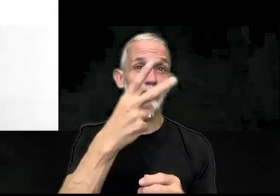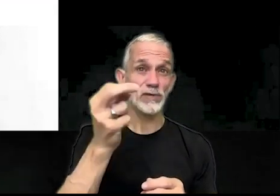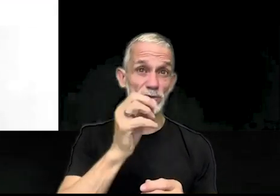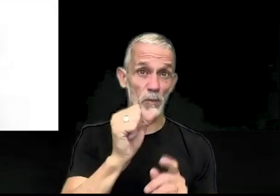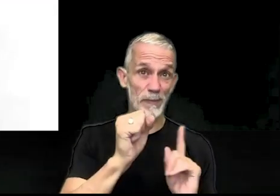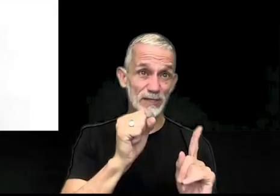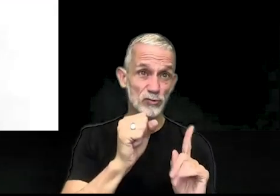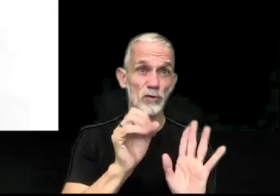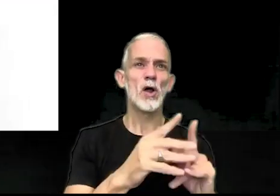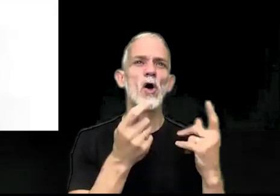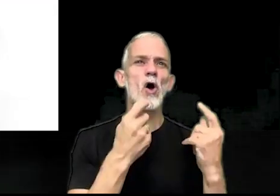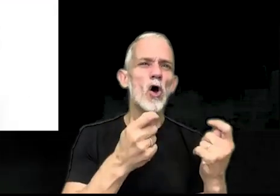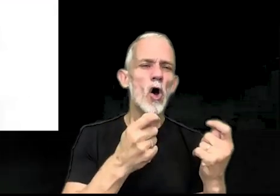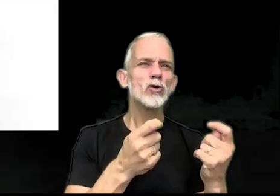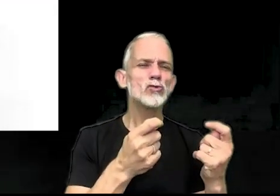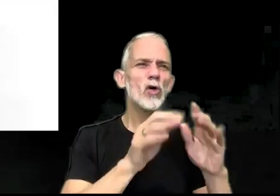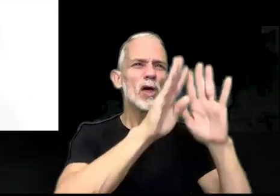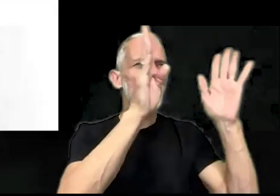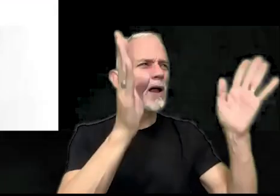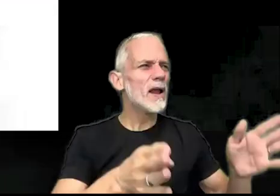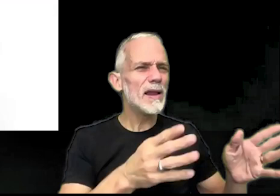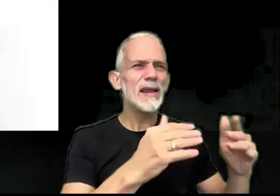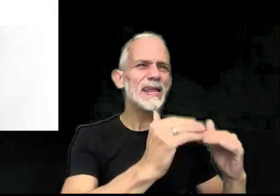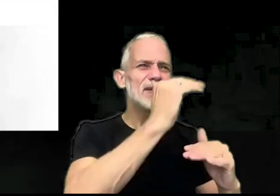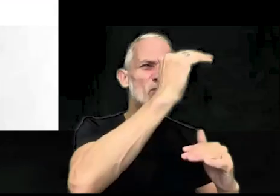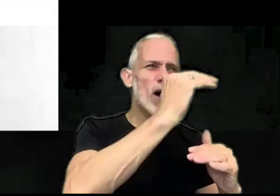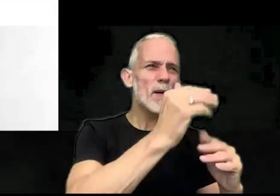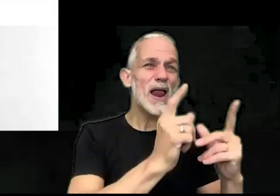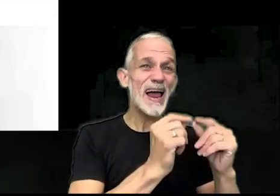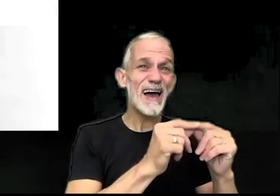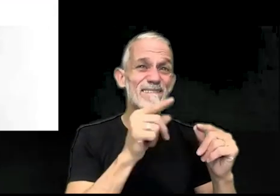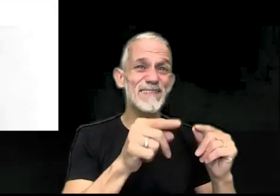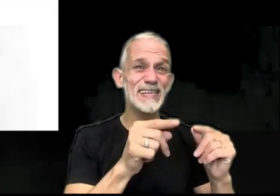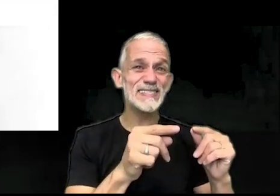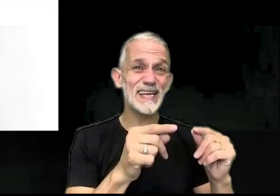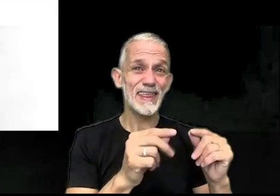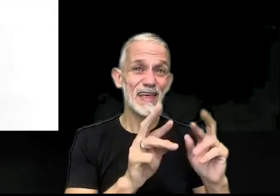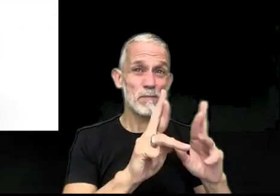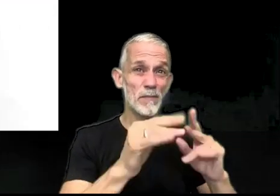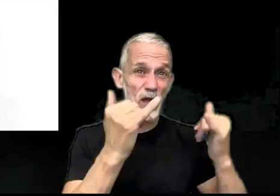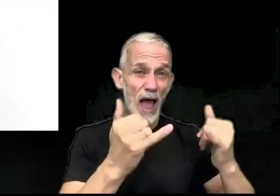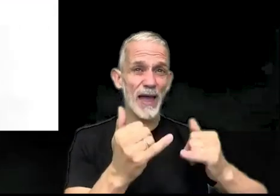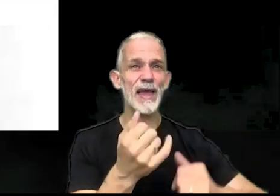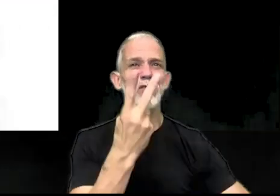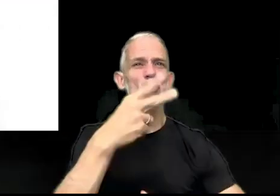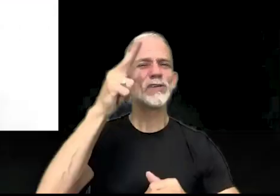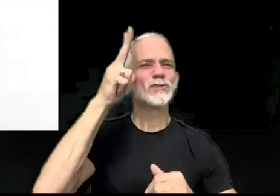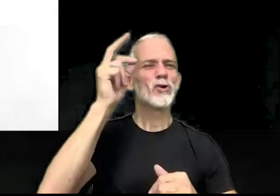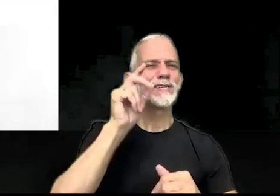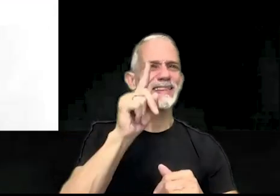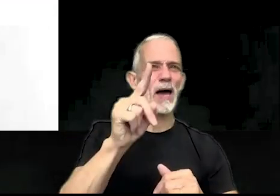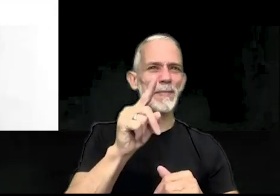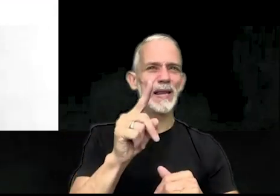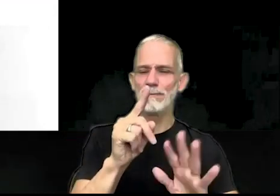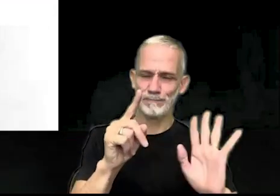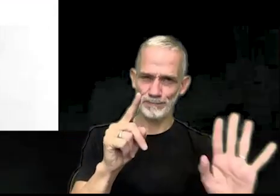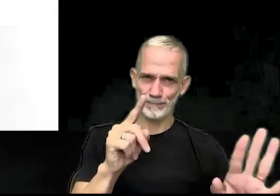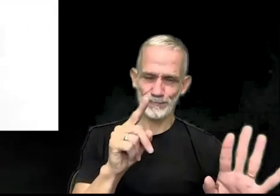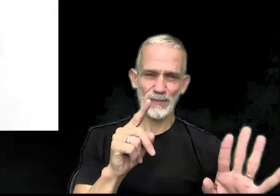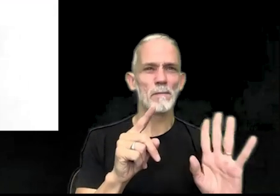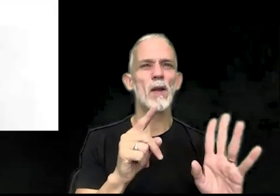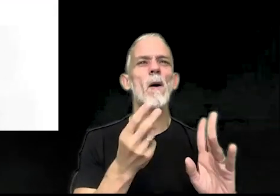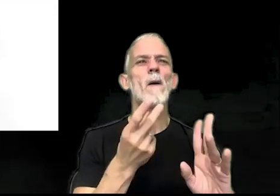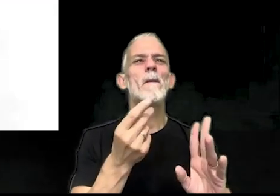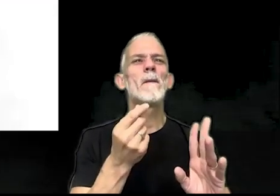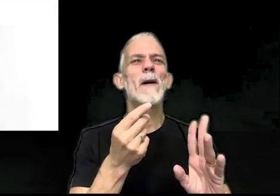354.200 pesos, pero el costo del inmueble, valor residual a la fecha de habilitación, era 280.000, perdón,